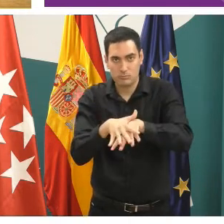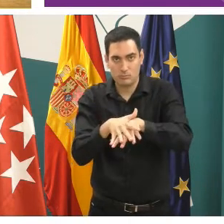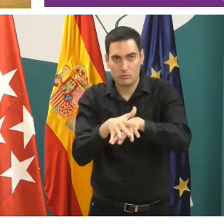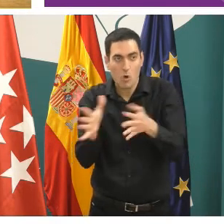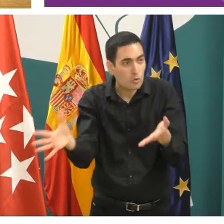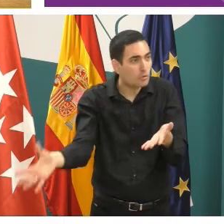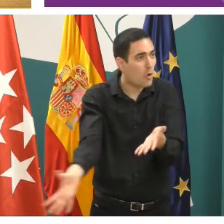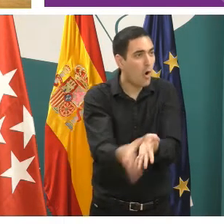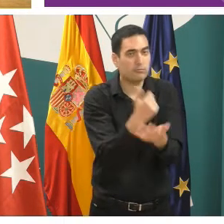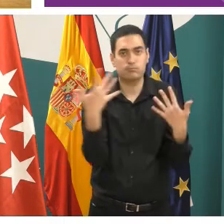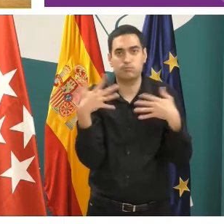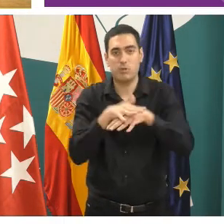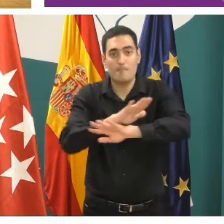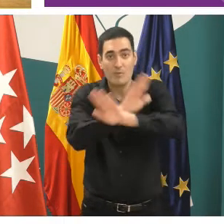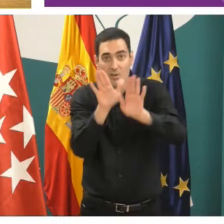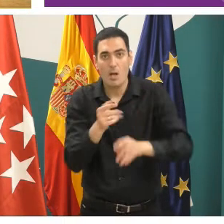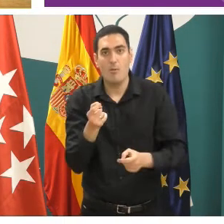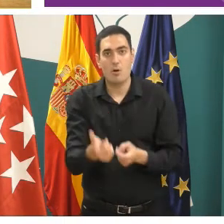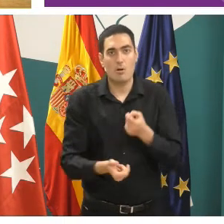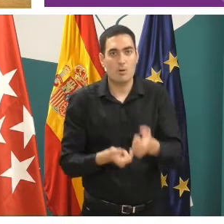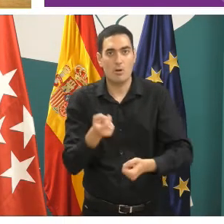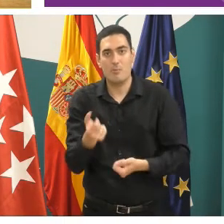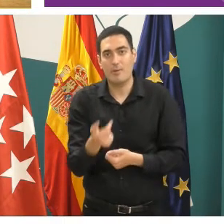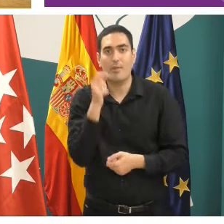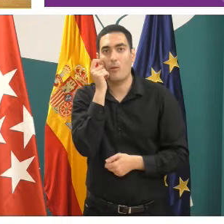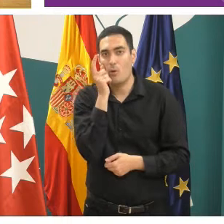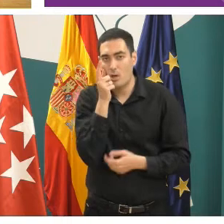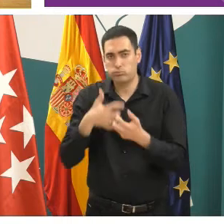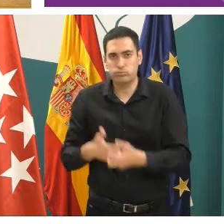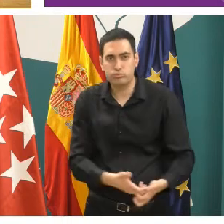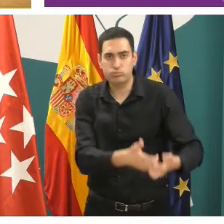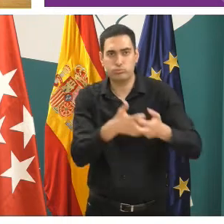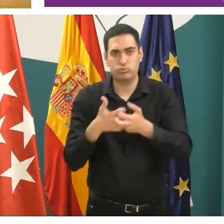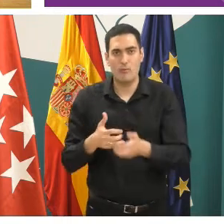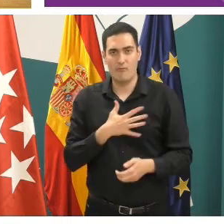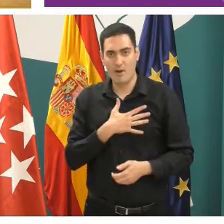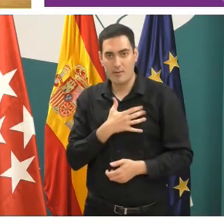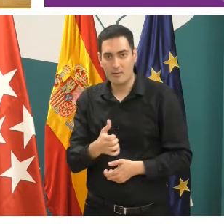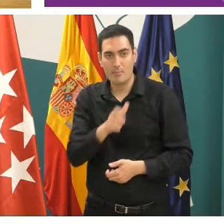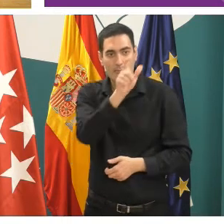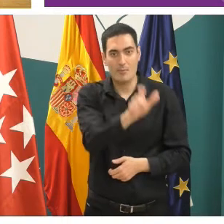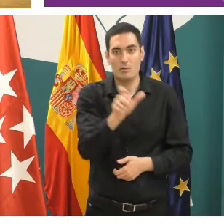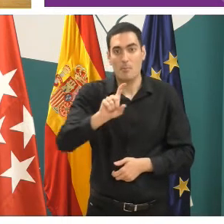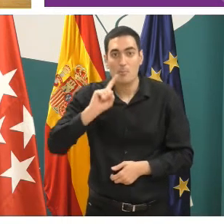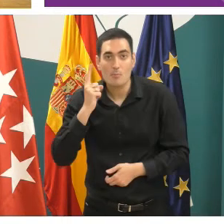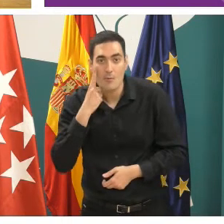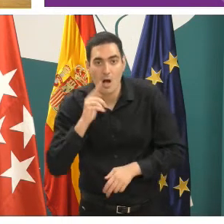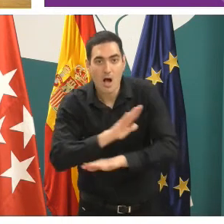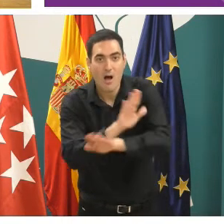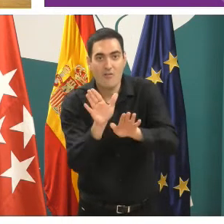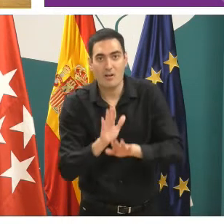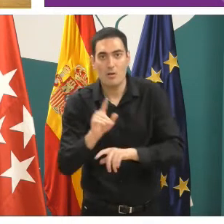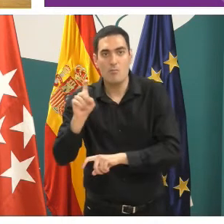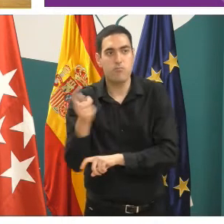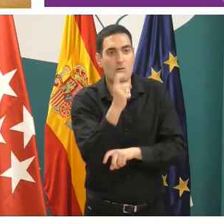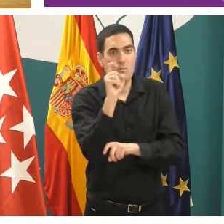al final, poco a poco, vamos dándonos cuenta de que con esa lucha, con ese coraje que detectamos en las personas, vamos alcanzando diferentes